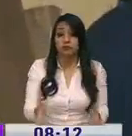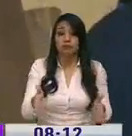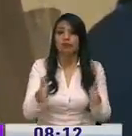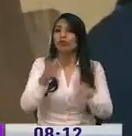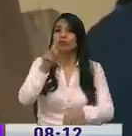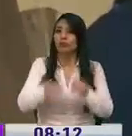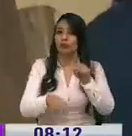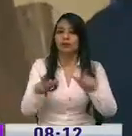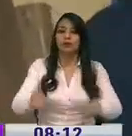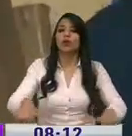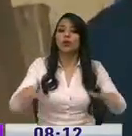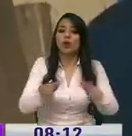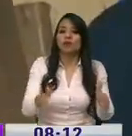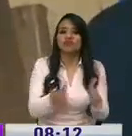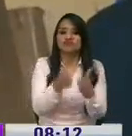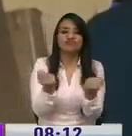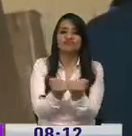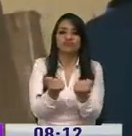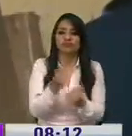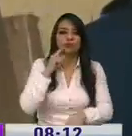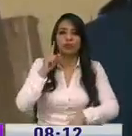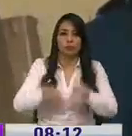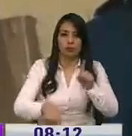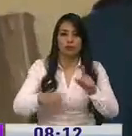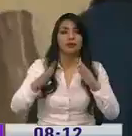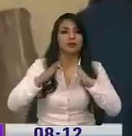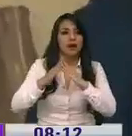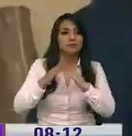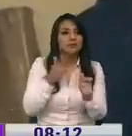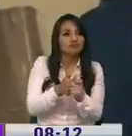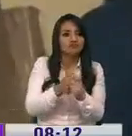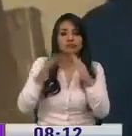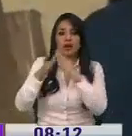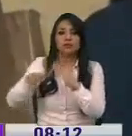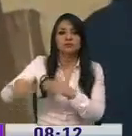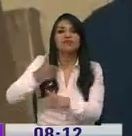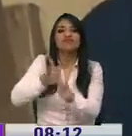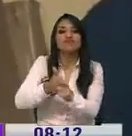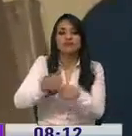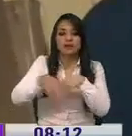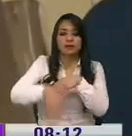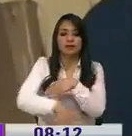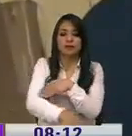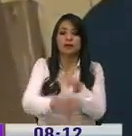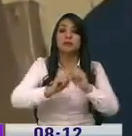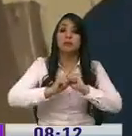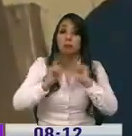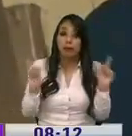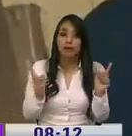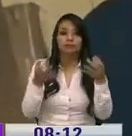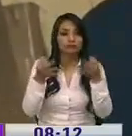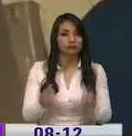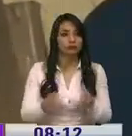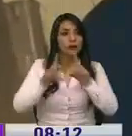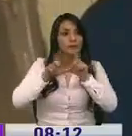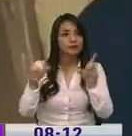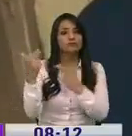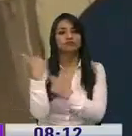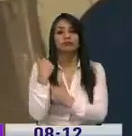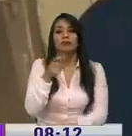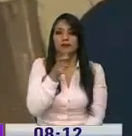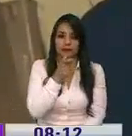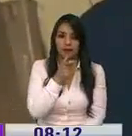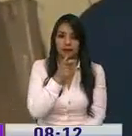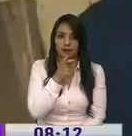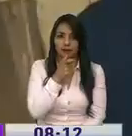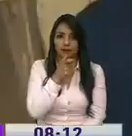existe el espacio suficiente para hacerlo porque las casas están demasiado hacia la quebrada pero de esto nosotros vamos a determinar qué empresa es la responsable en este caso de